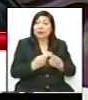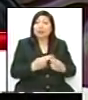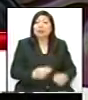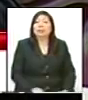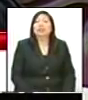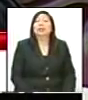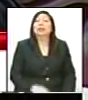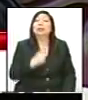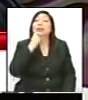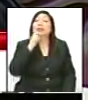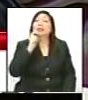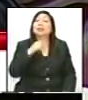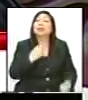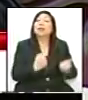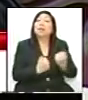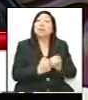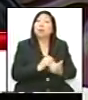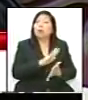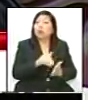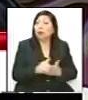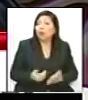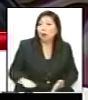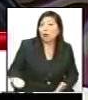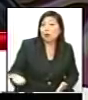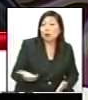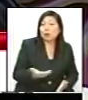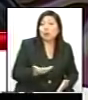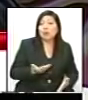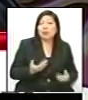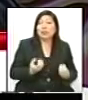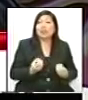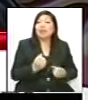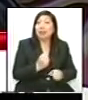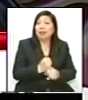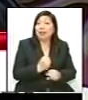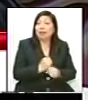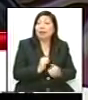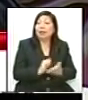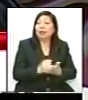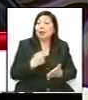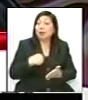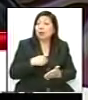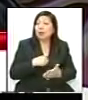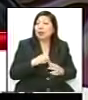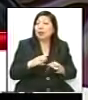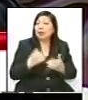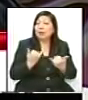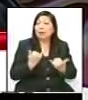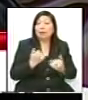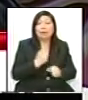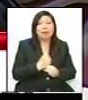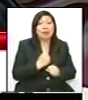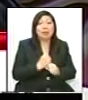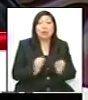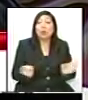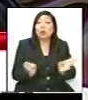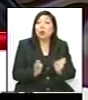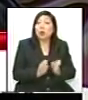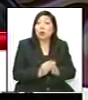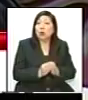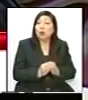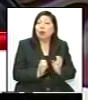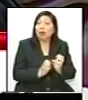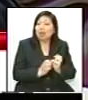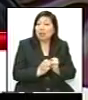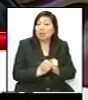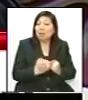tanto, necesito el apoyo también de todos ustedes, porque el trabajo que nosotros hacemos acá es un trabajo en conjunto, un trabajo en equipo,